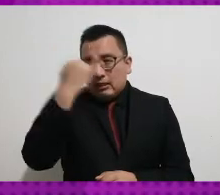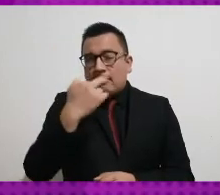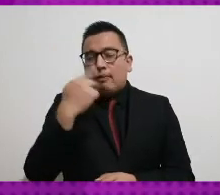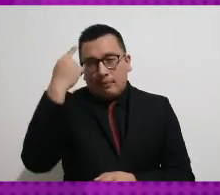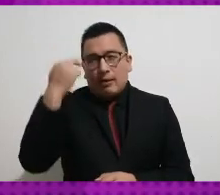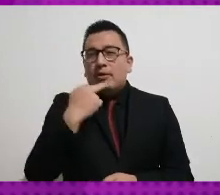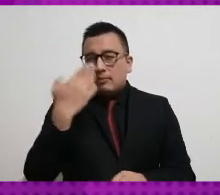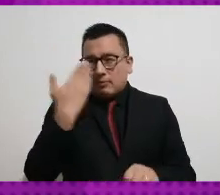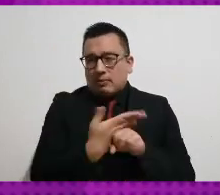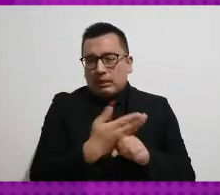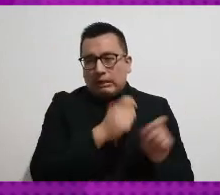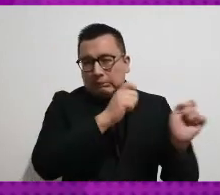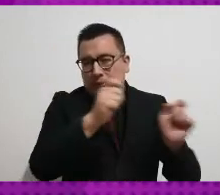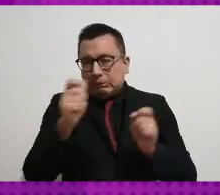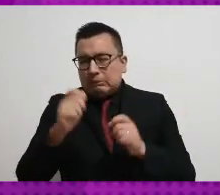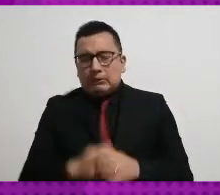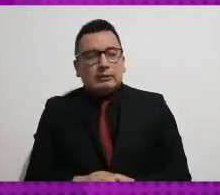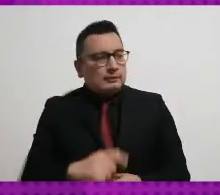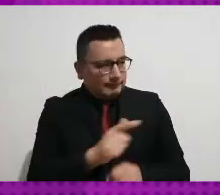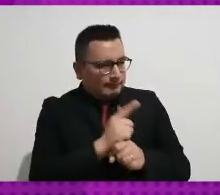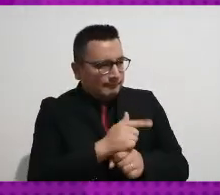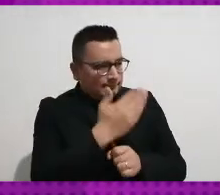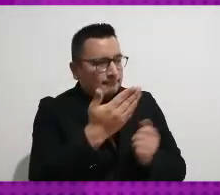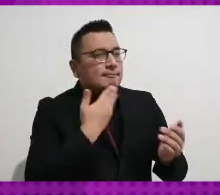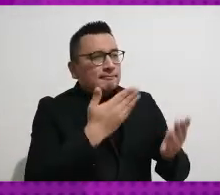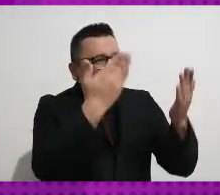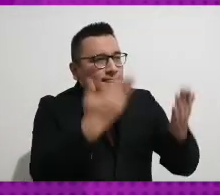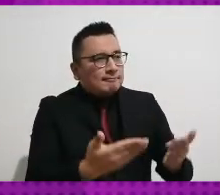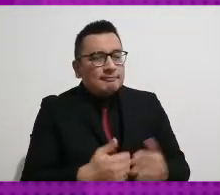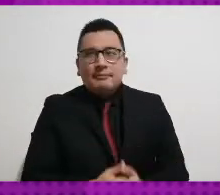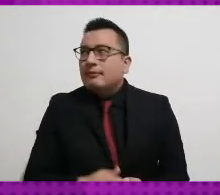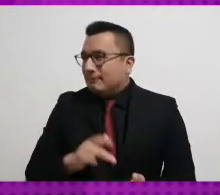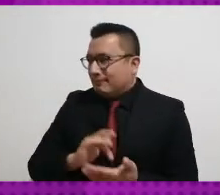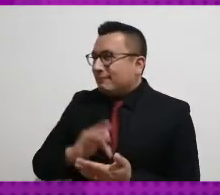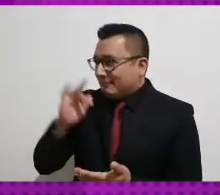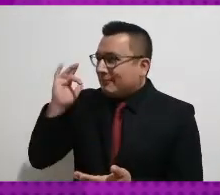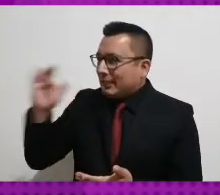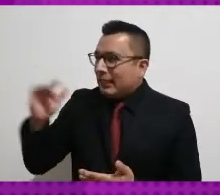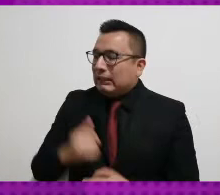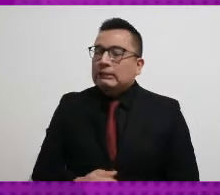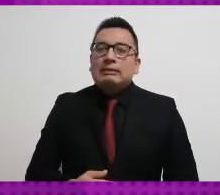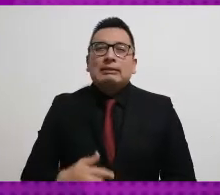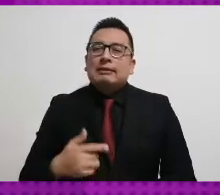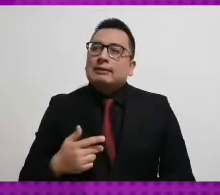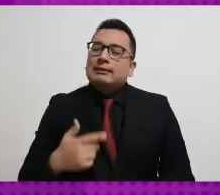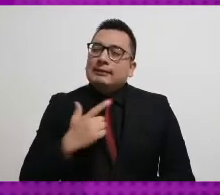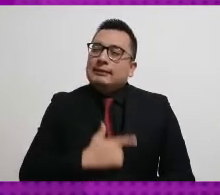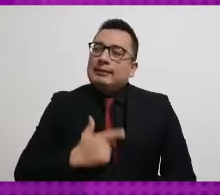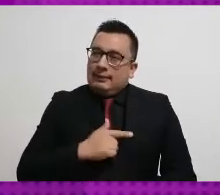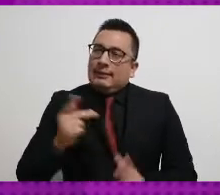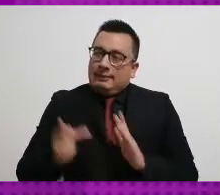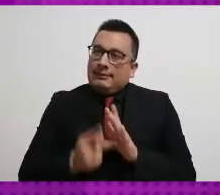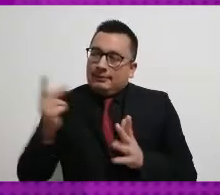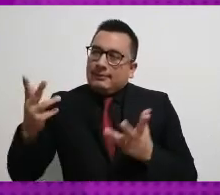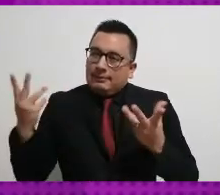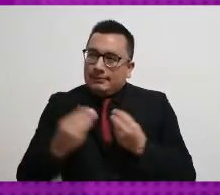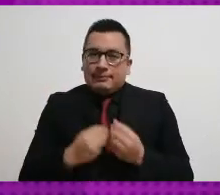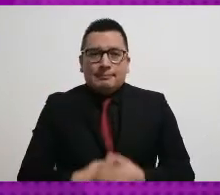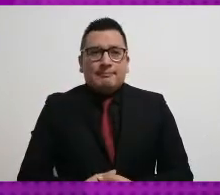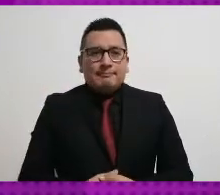de Responsabilidades. Licenciada, bienvenida. Muchas gracias, Guillermo. Muy contenta de estar de nueva cuenta con